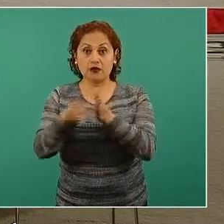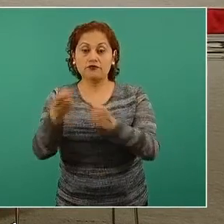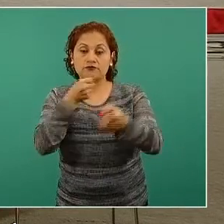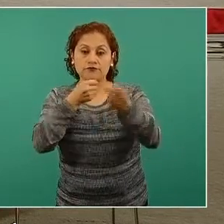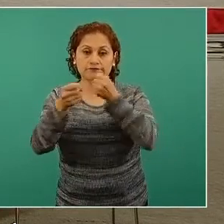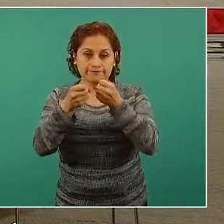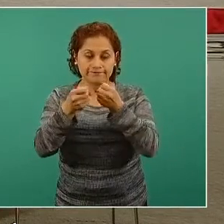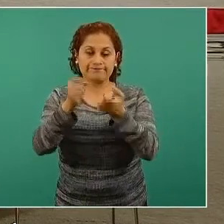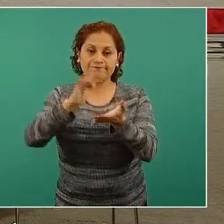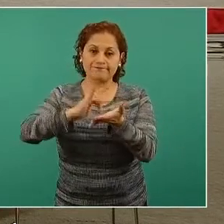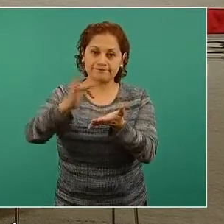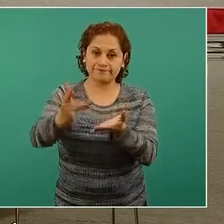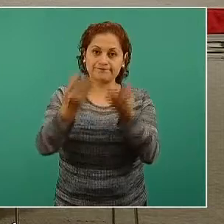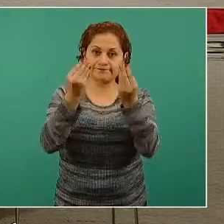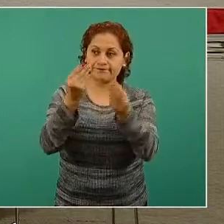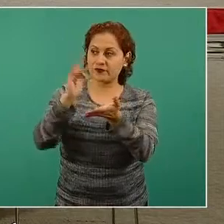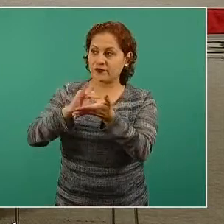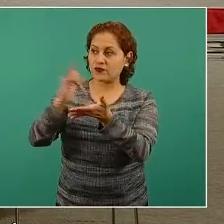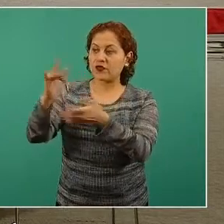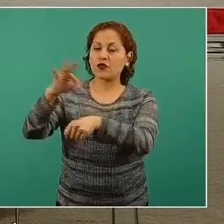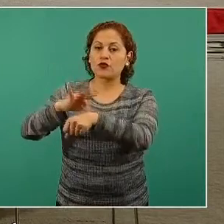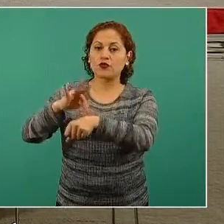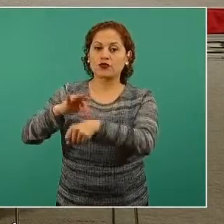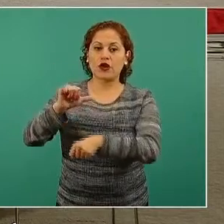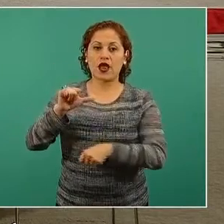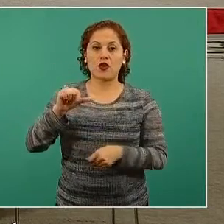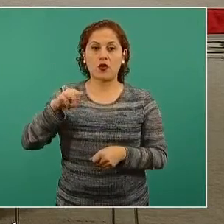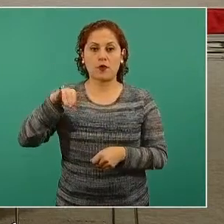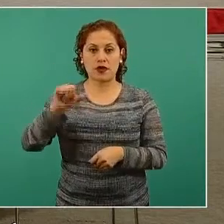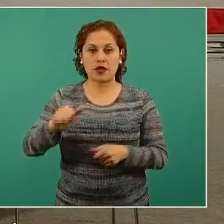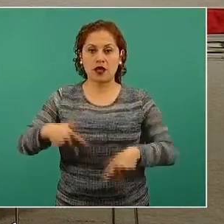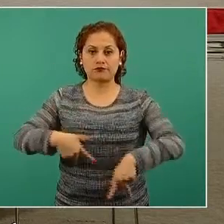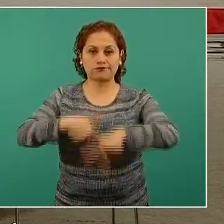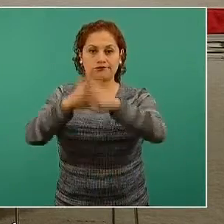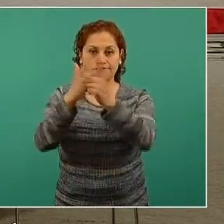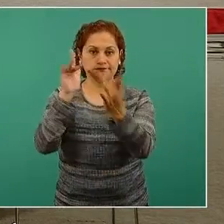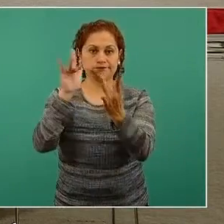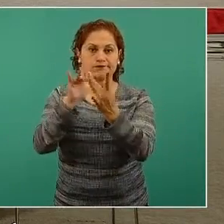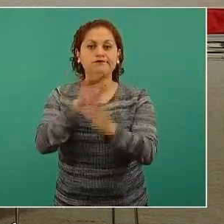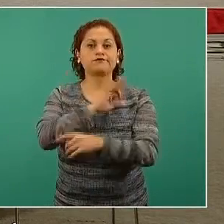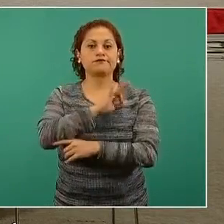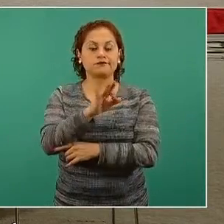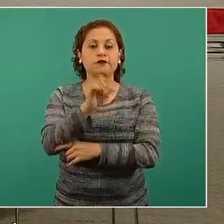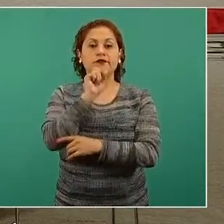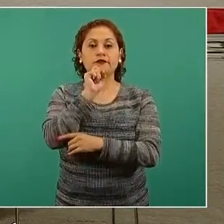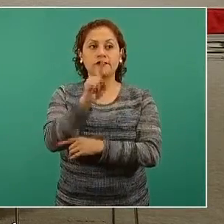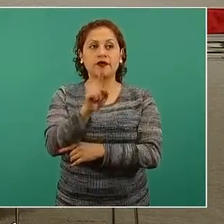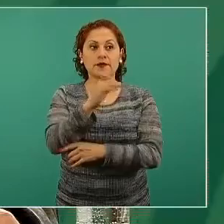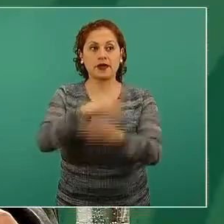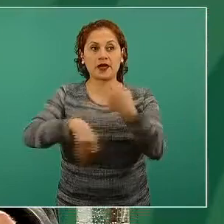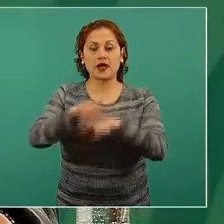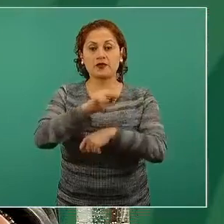Muchas gracias, doctor José Luis Salomía, muchas gracias por esta transmisión remota, y a todos ustedes